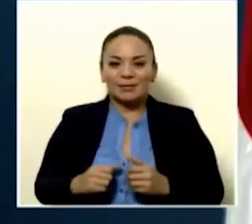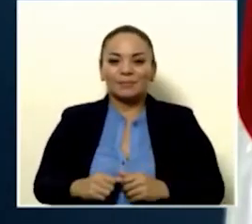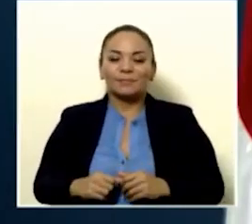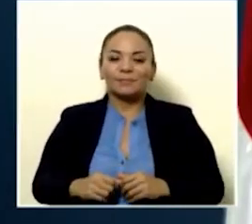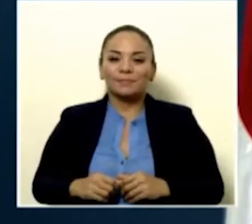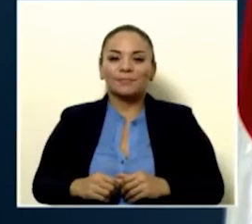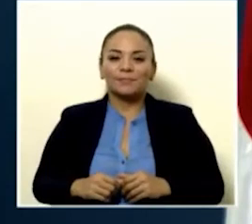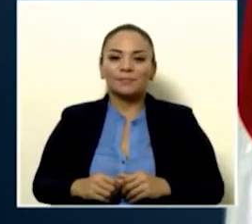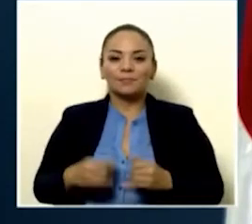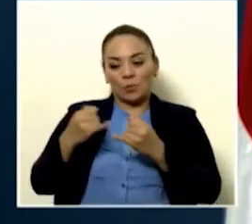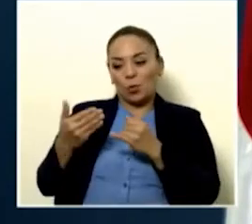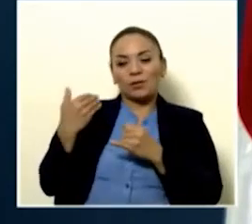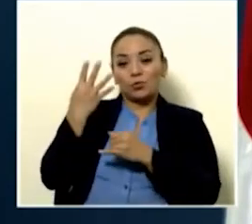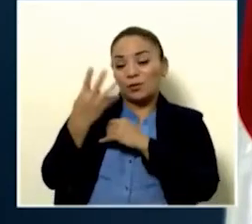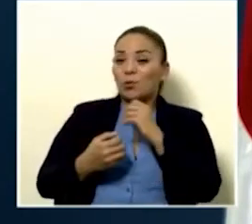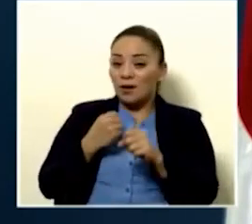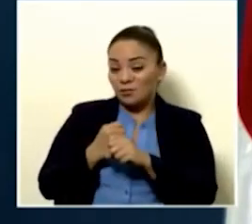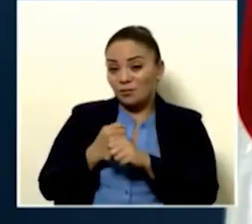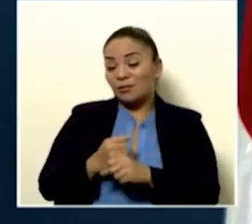En los últimos 4 años hay